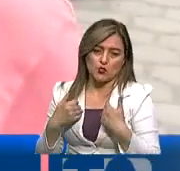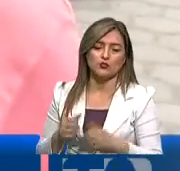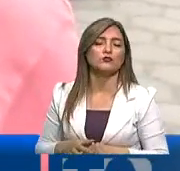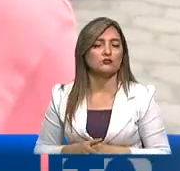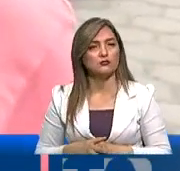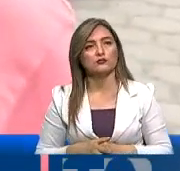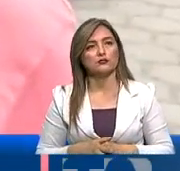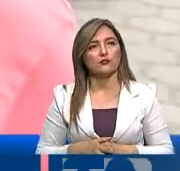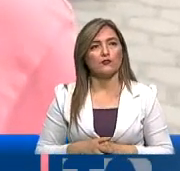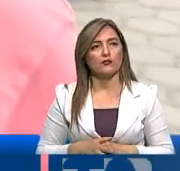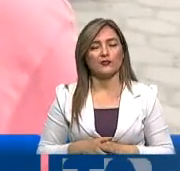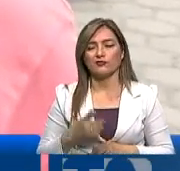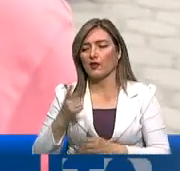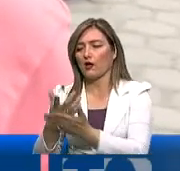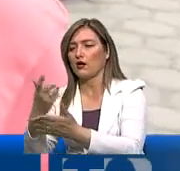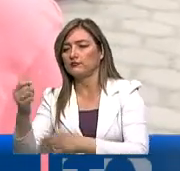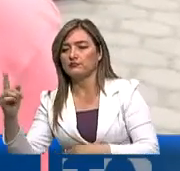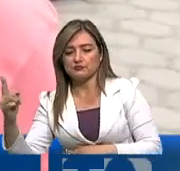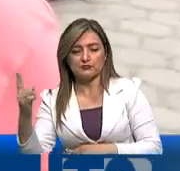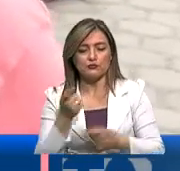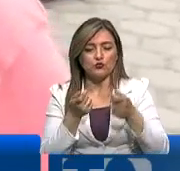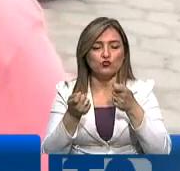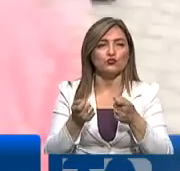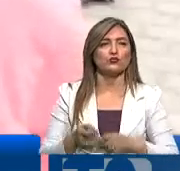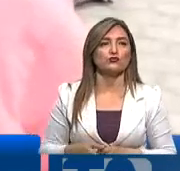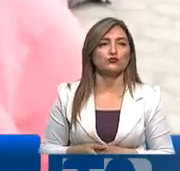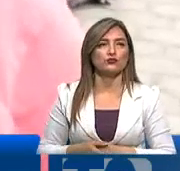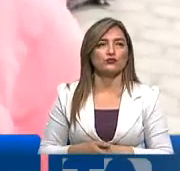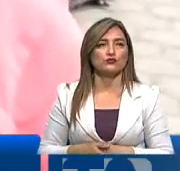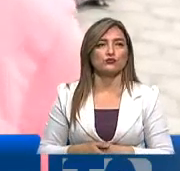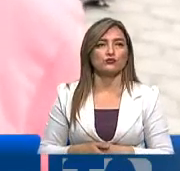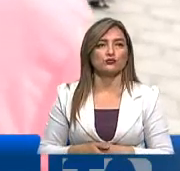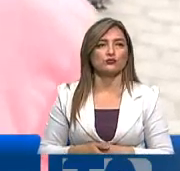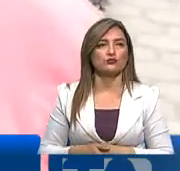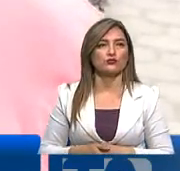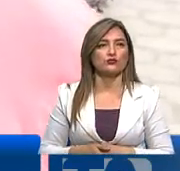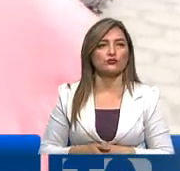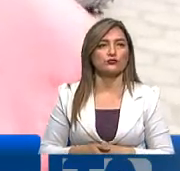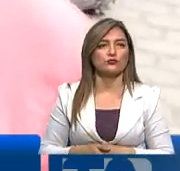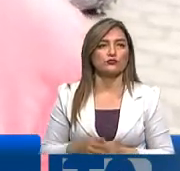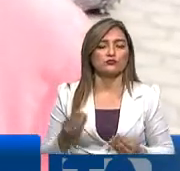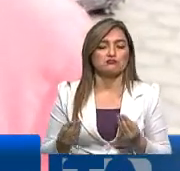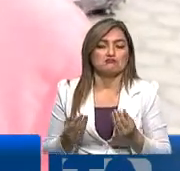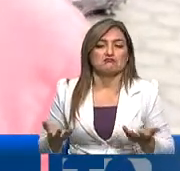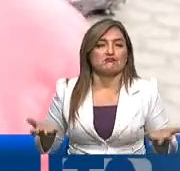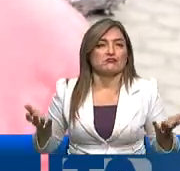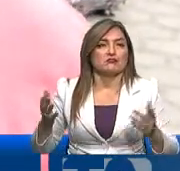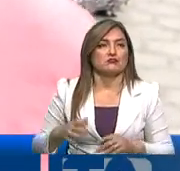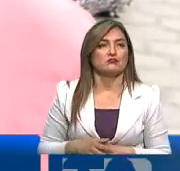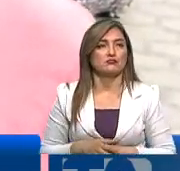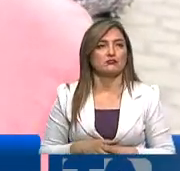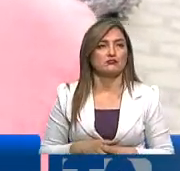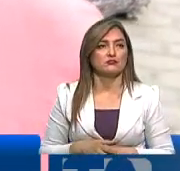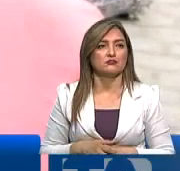y ya, y luego retornar, y me he topado con este operativo. Porque igual no le queda uno,